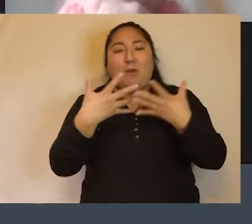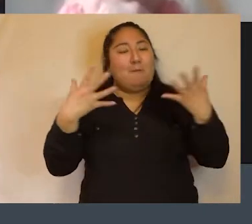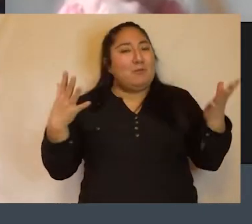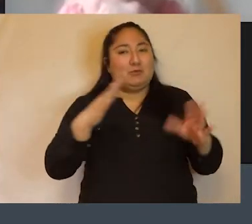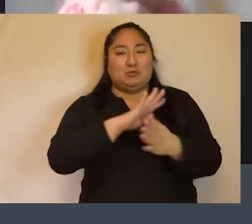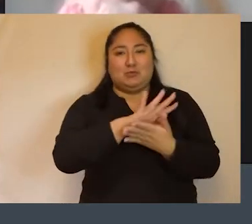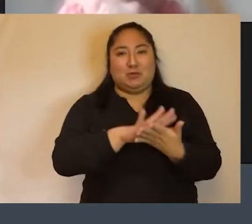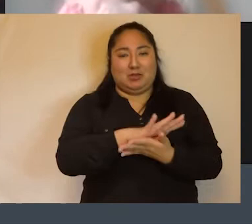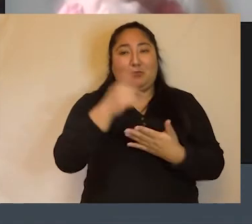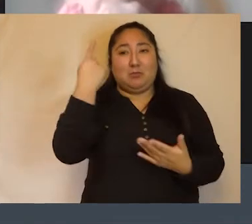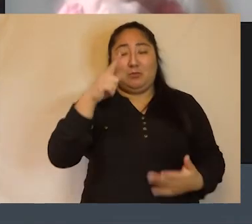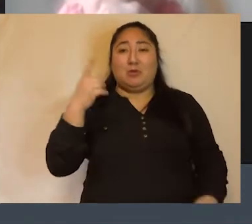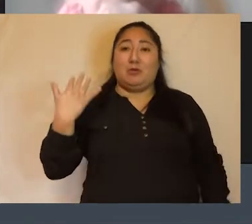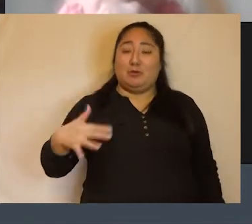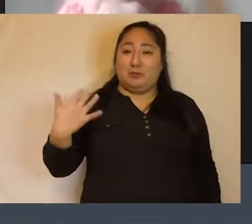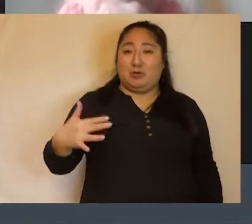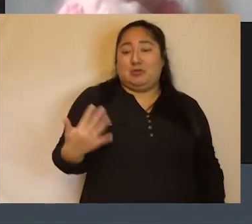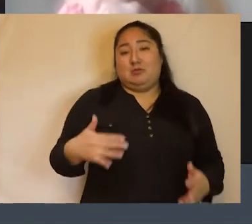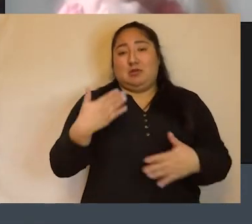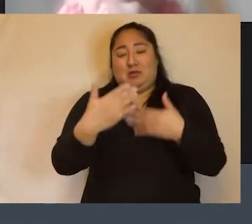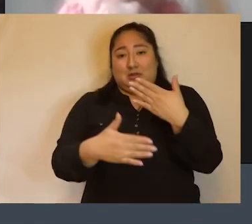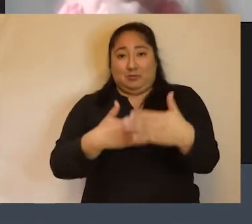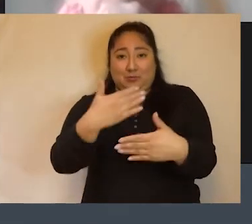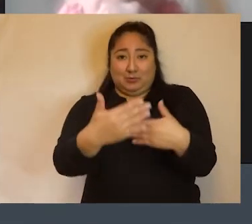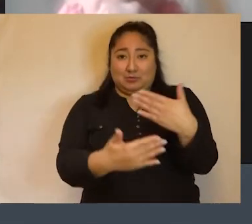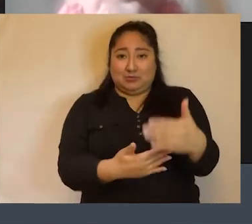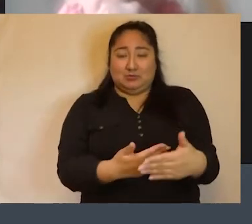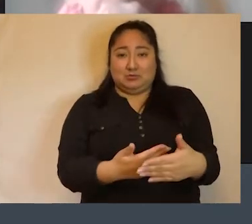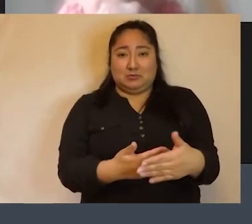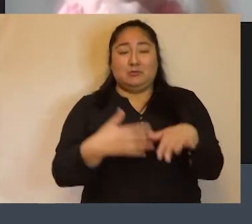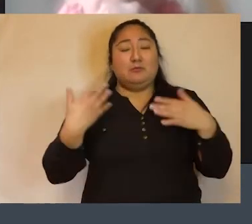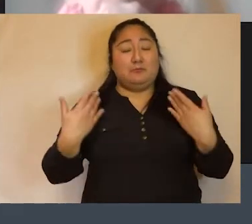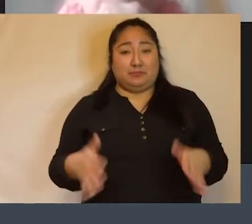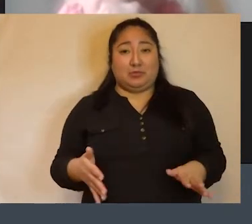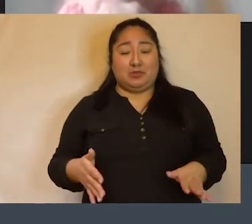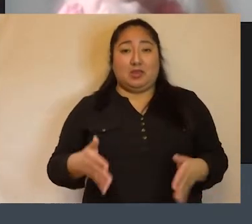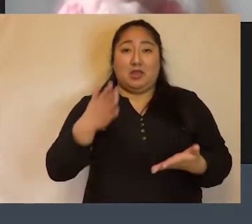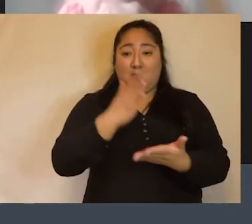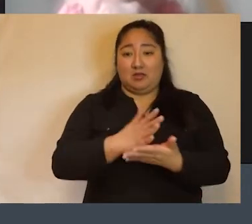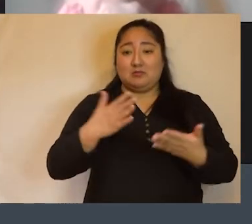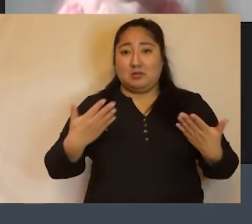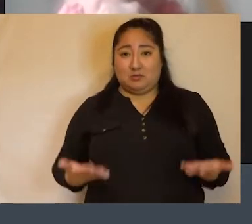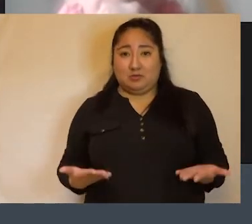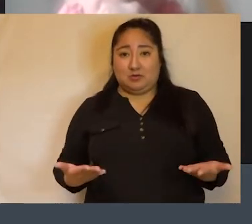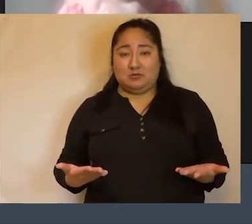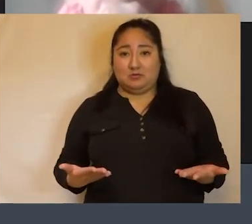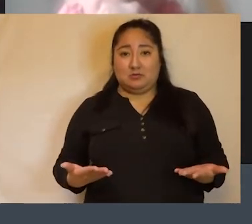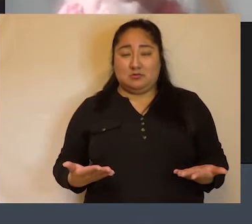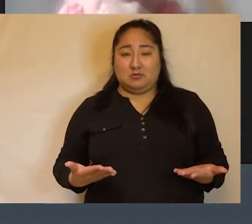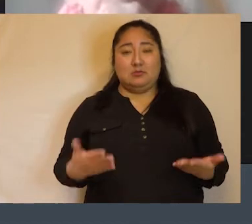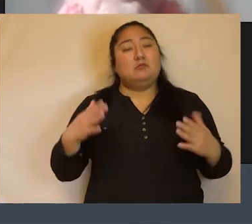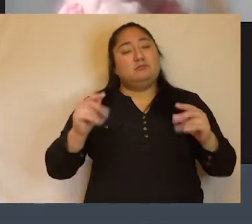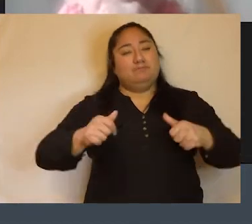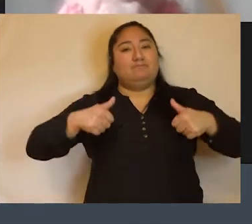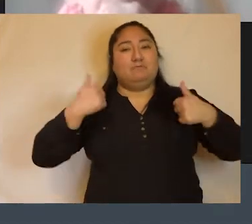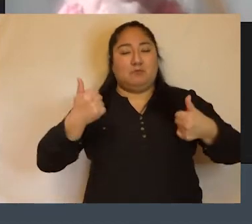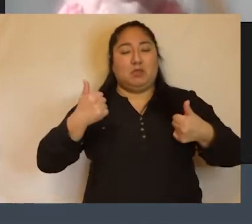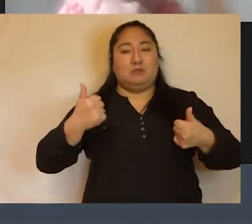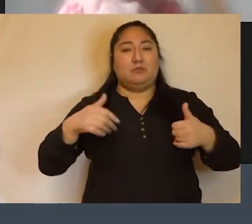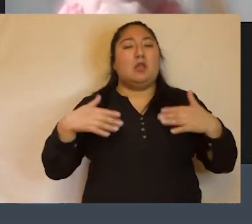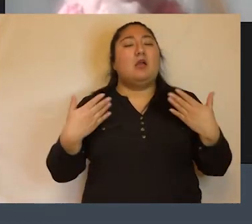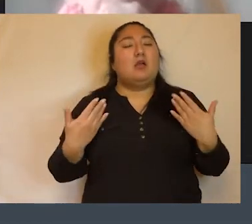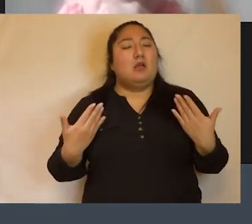cosas, ¿ya? Pero lo importante es que el proceso fue y ha sido hasta el momento, ha